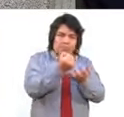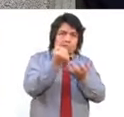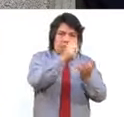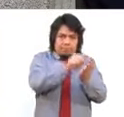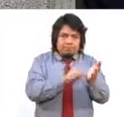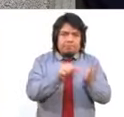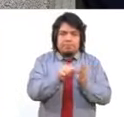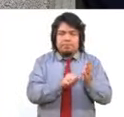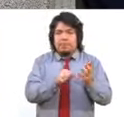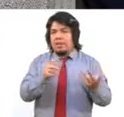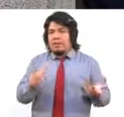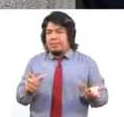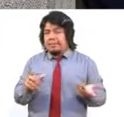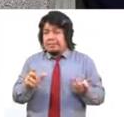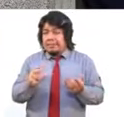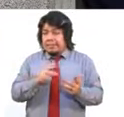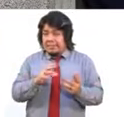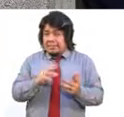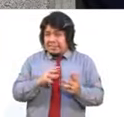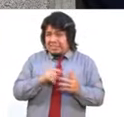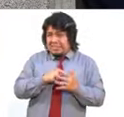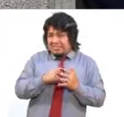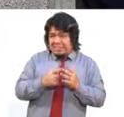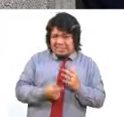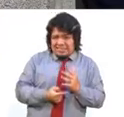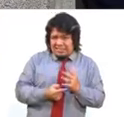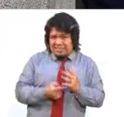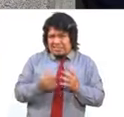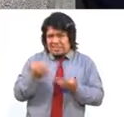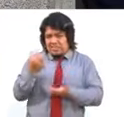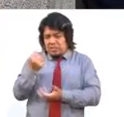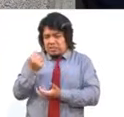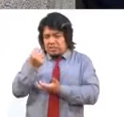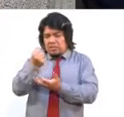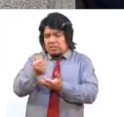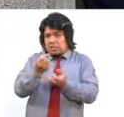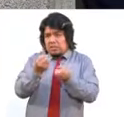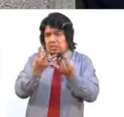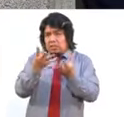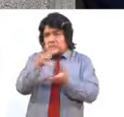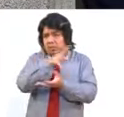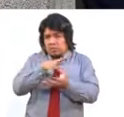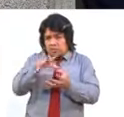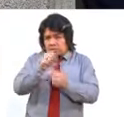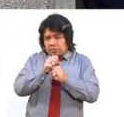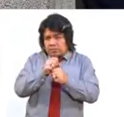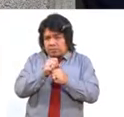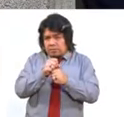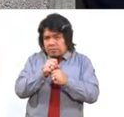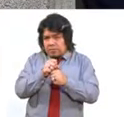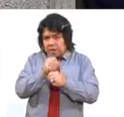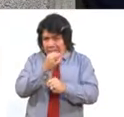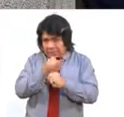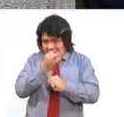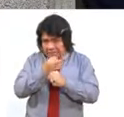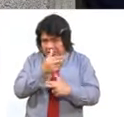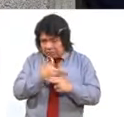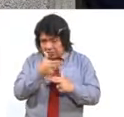¿hay algún número, bueno, algún presupuesto, cuánto es lo que se ha, hasta este